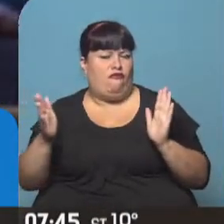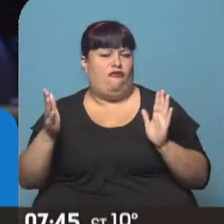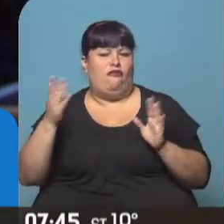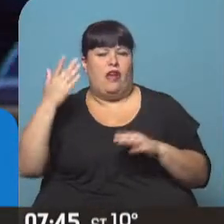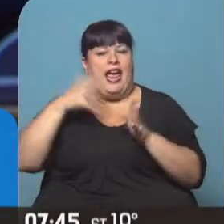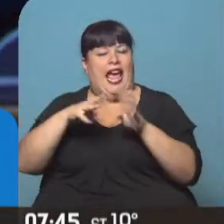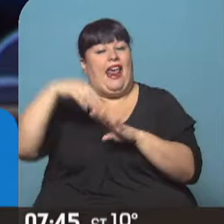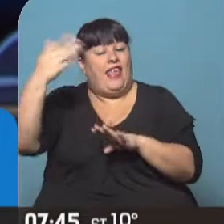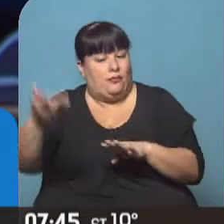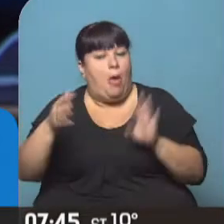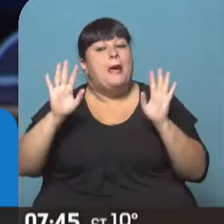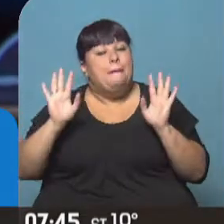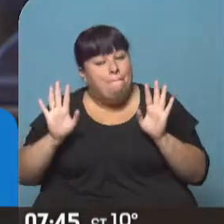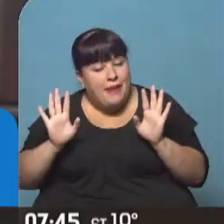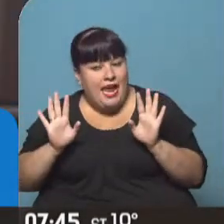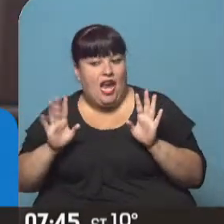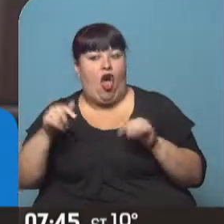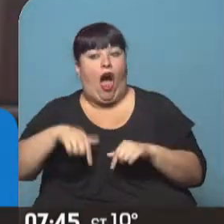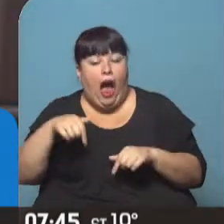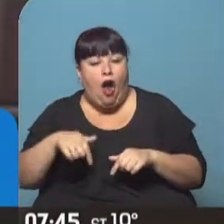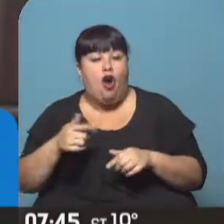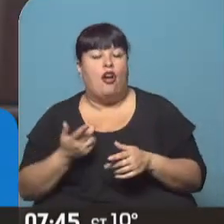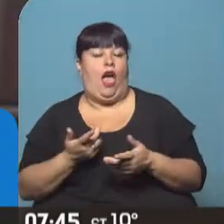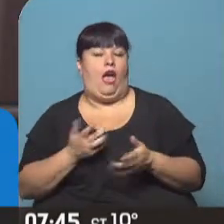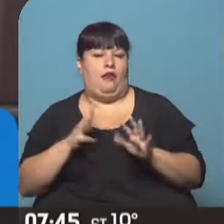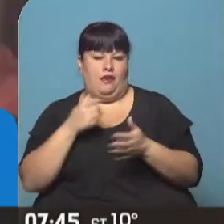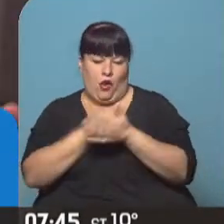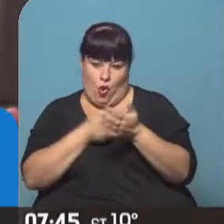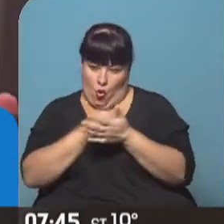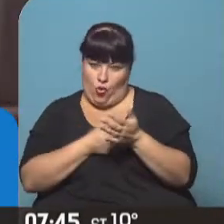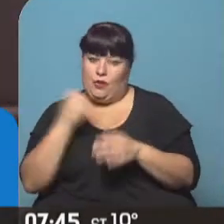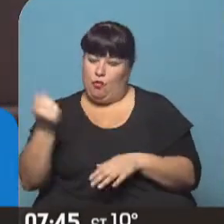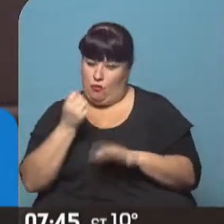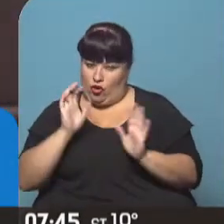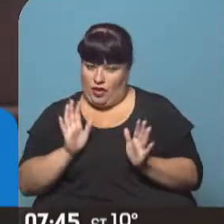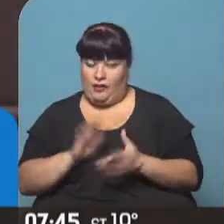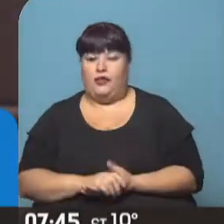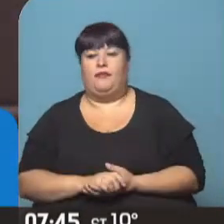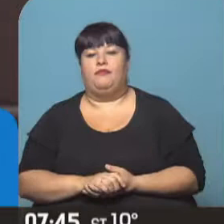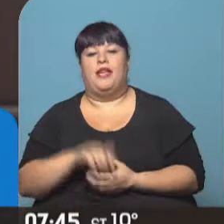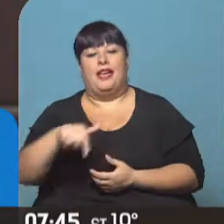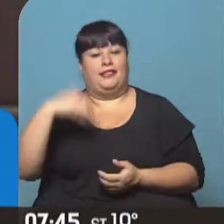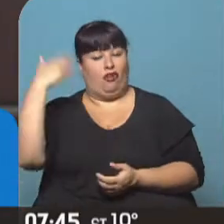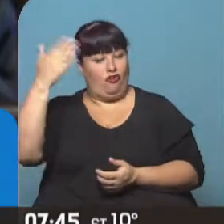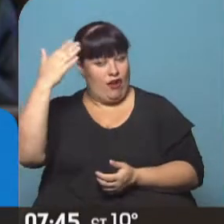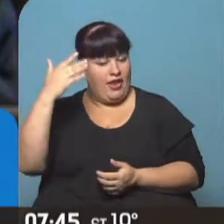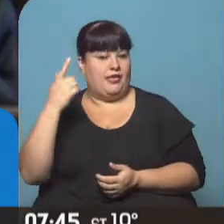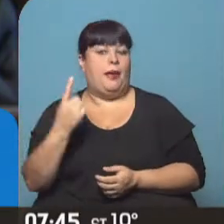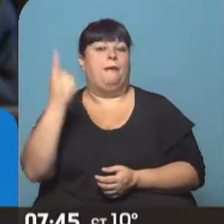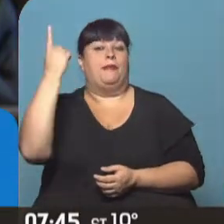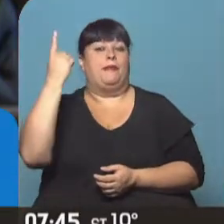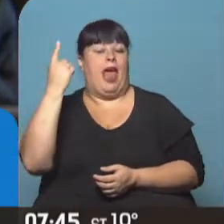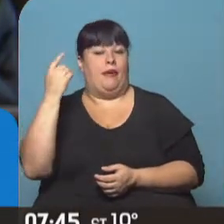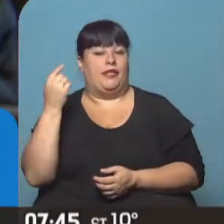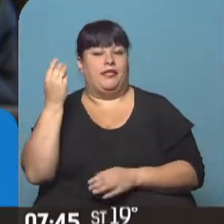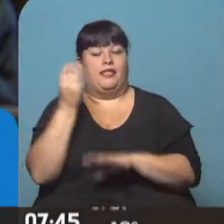la posguerra, pero que enfrenta actualmente unos desafíos bien importantes. A esta conferencia llega por primera vez